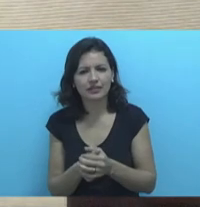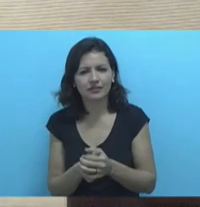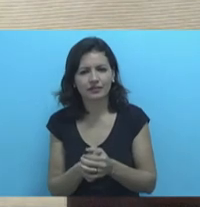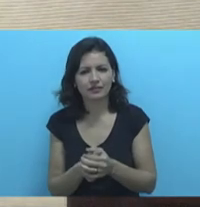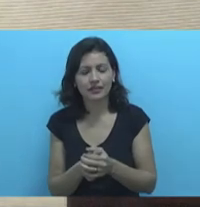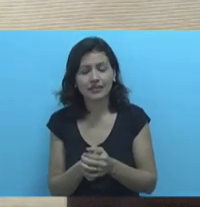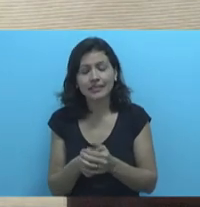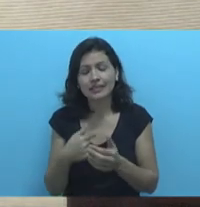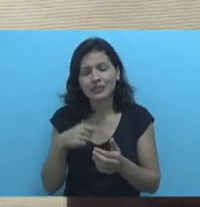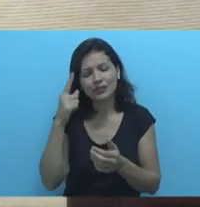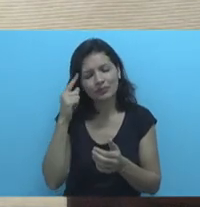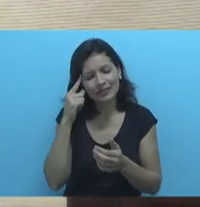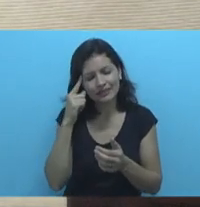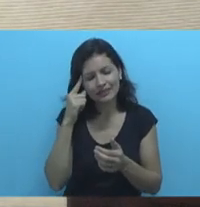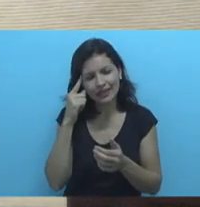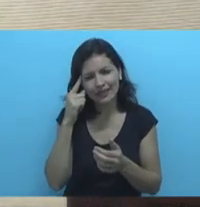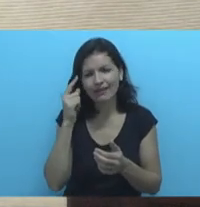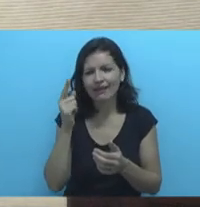te hacía zafar esta vez, lo dijo Gabriel Real, yo estaba convencido de eso.